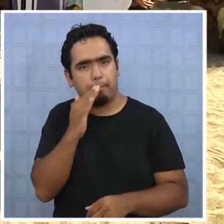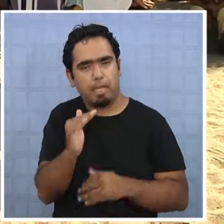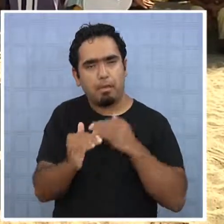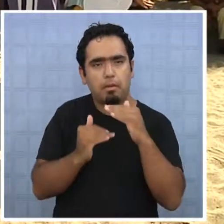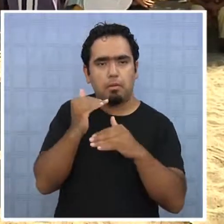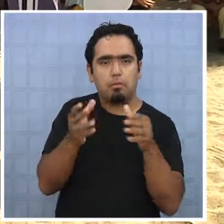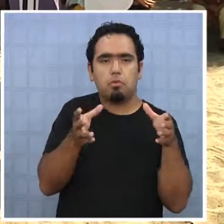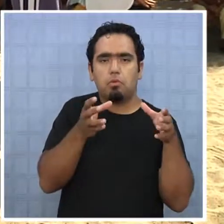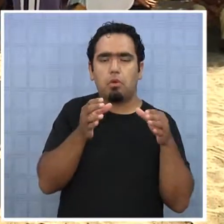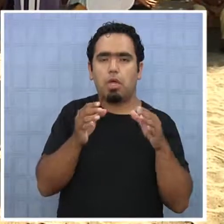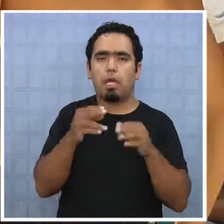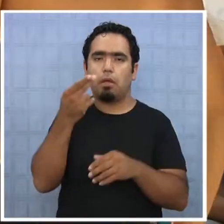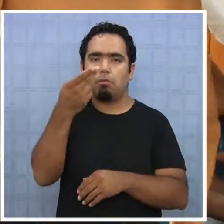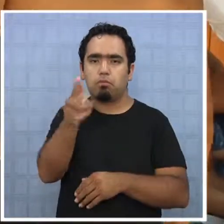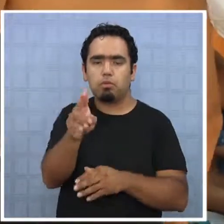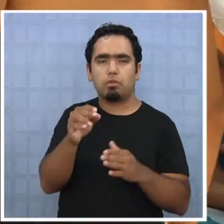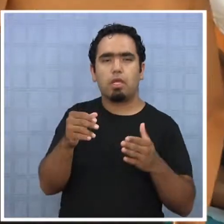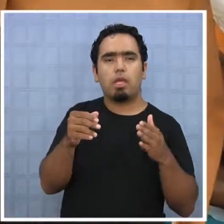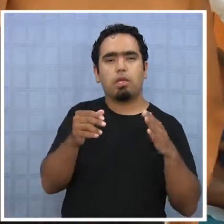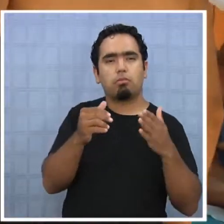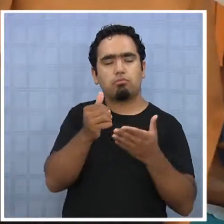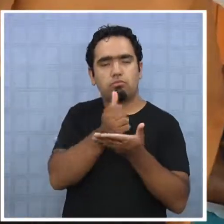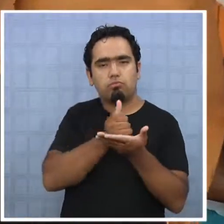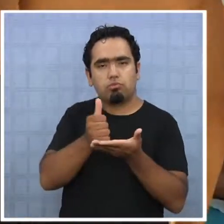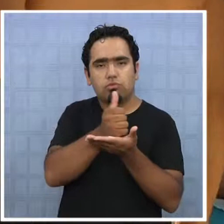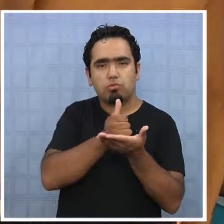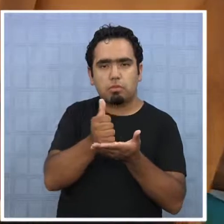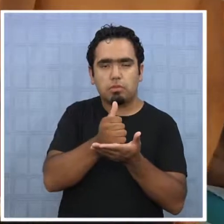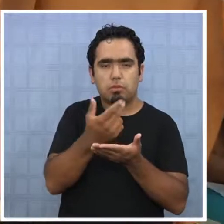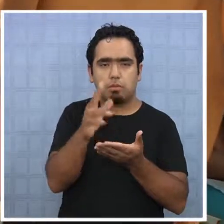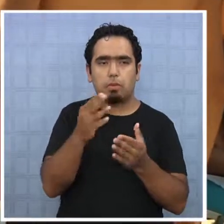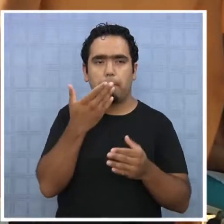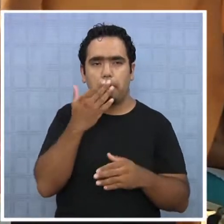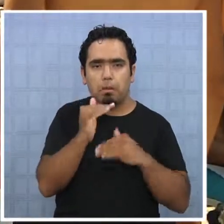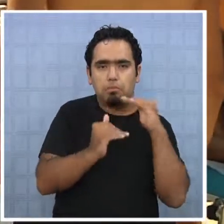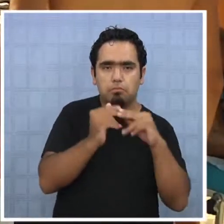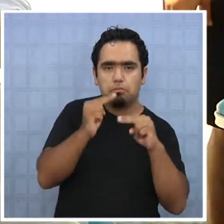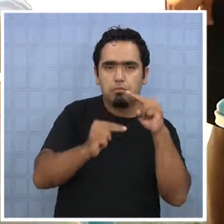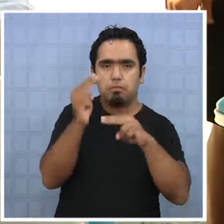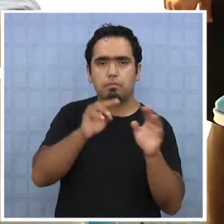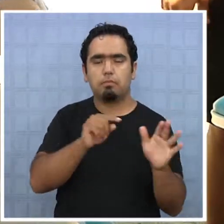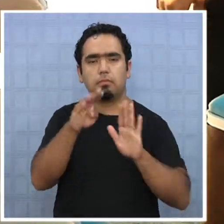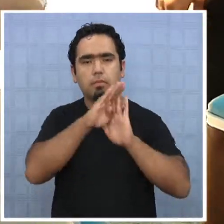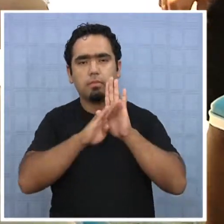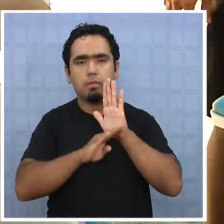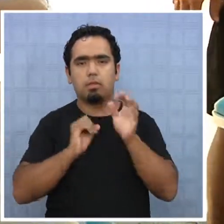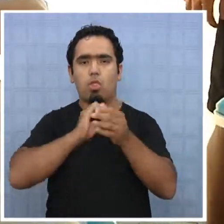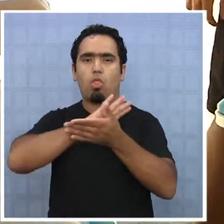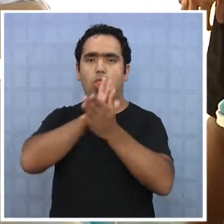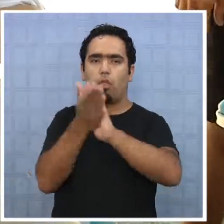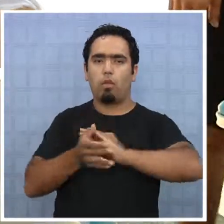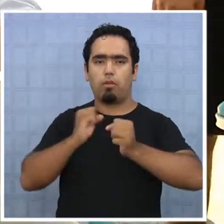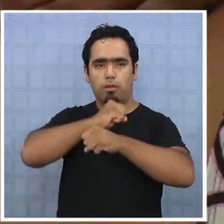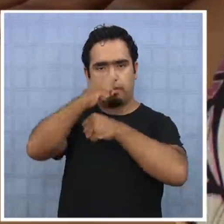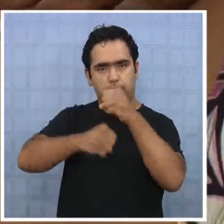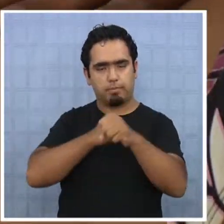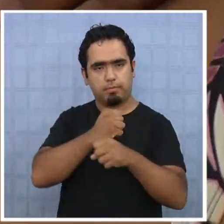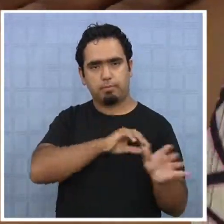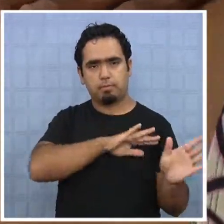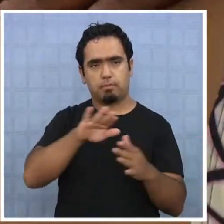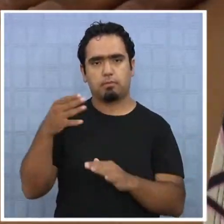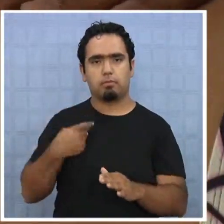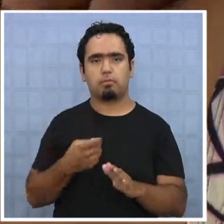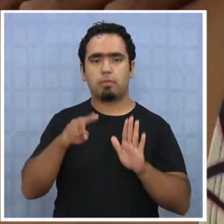mejorando las sedes sociales que ellos tienen para que este programa pueda tener efecto durante todo el año.